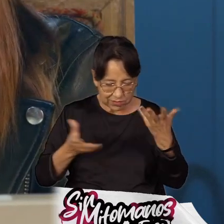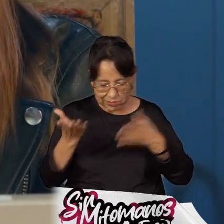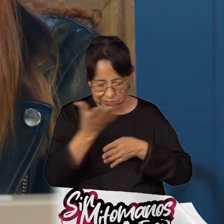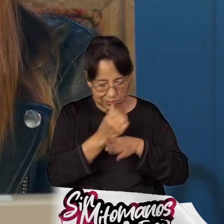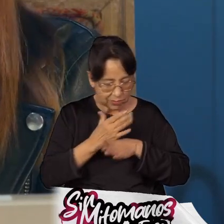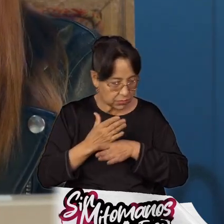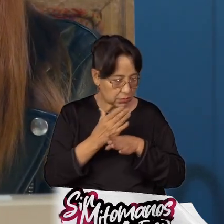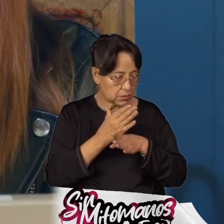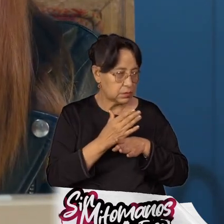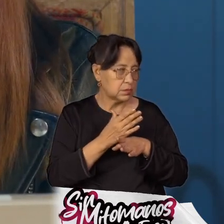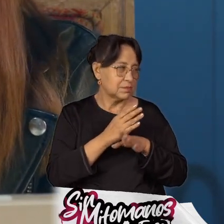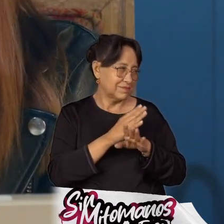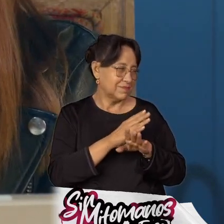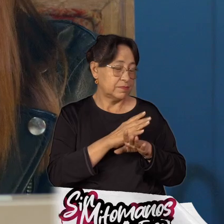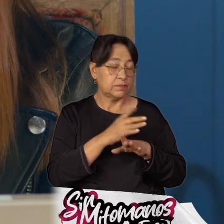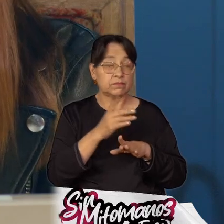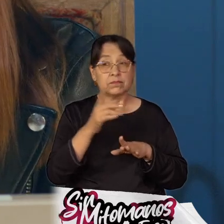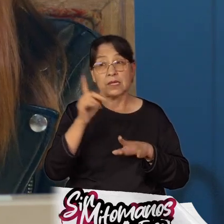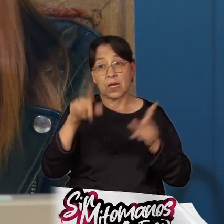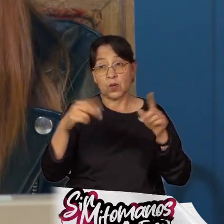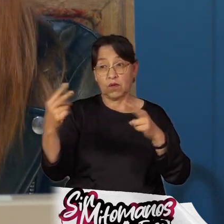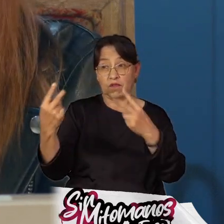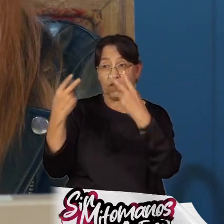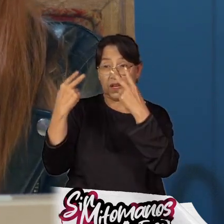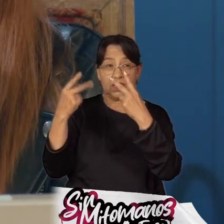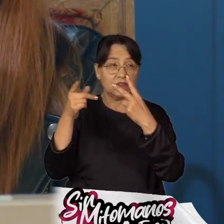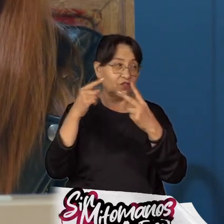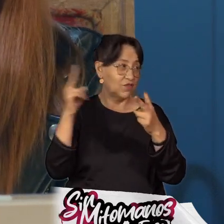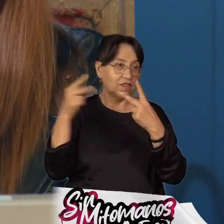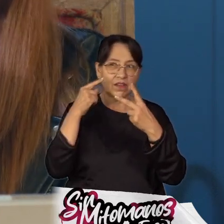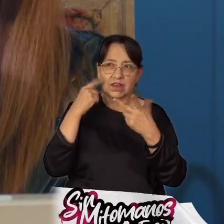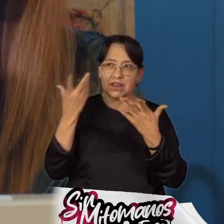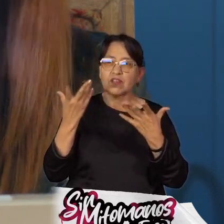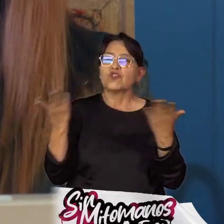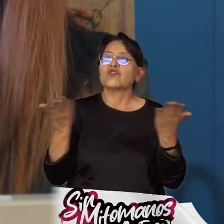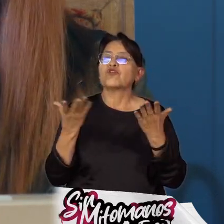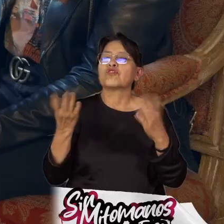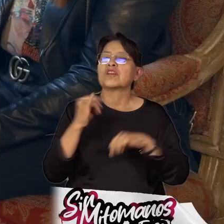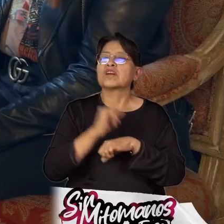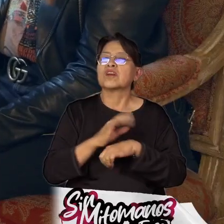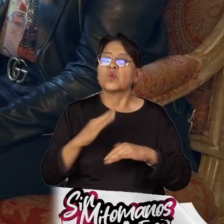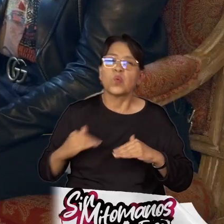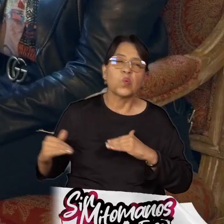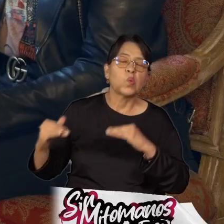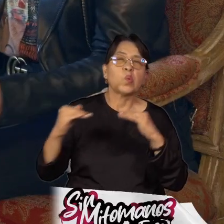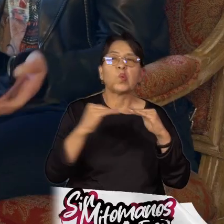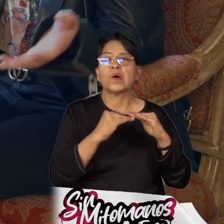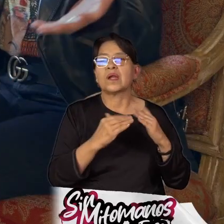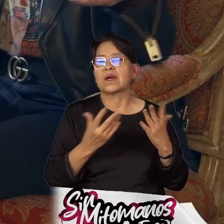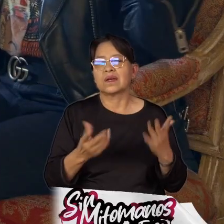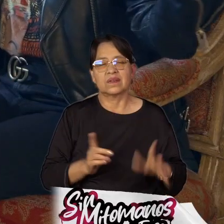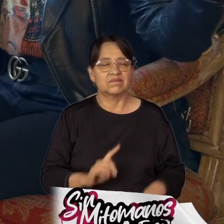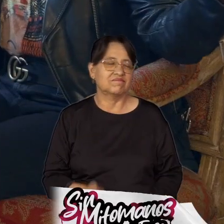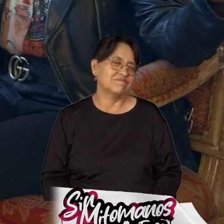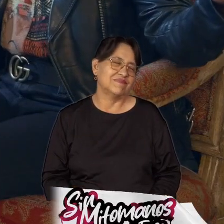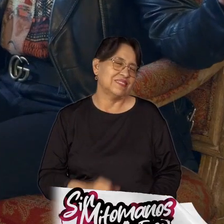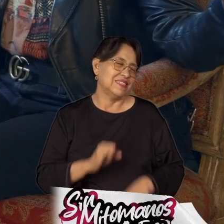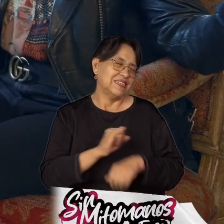sé, los que nos están viendo dirán que en donde en la iglesia todos son iguales. La iglesia es